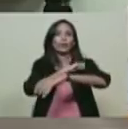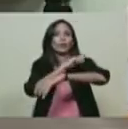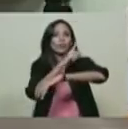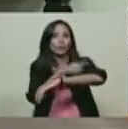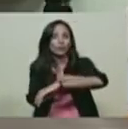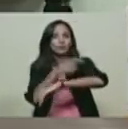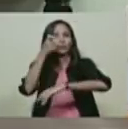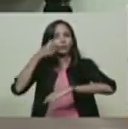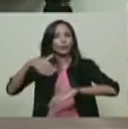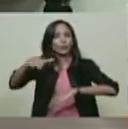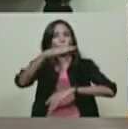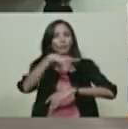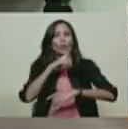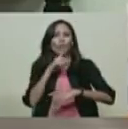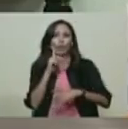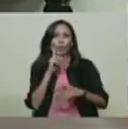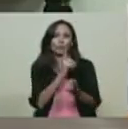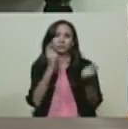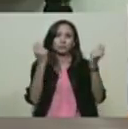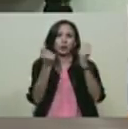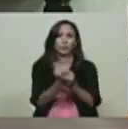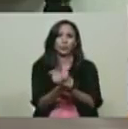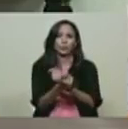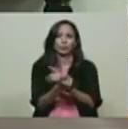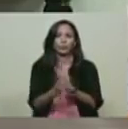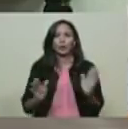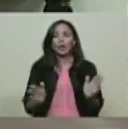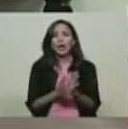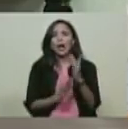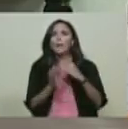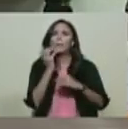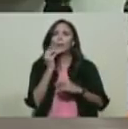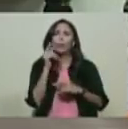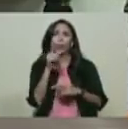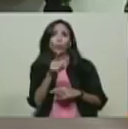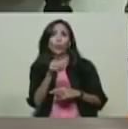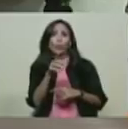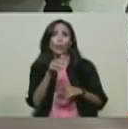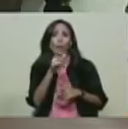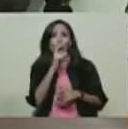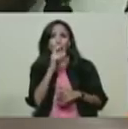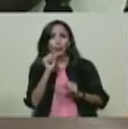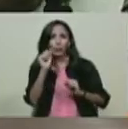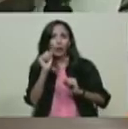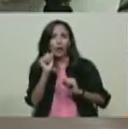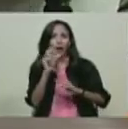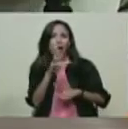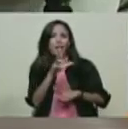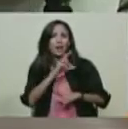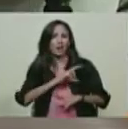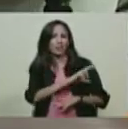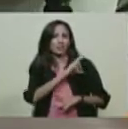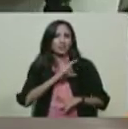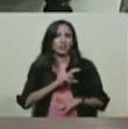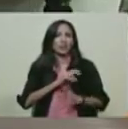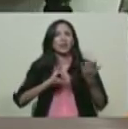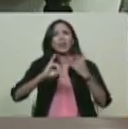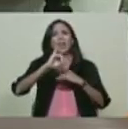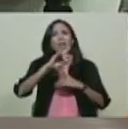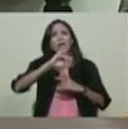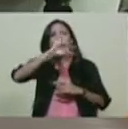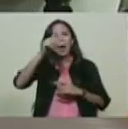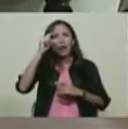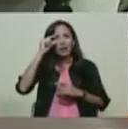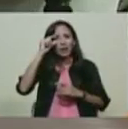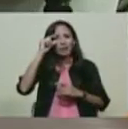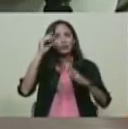popular. Y hasta tú, Nicolás, me dijo, como canciller, tienes que montar un sistema a riaza de